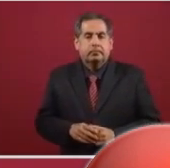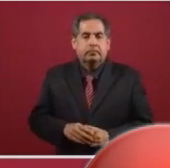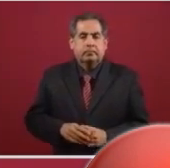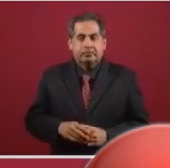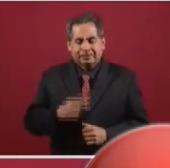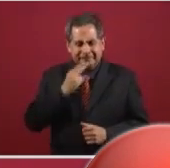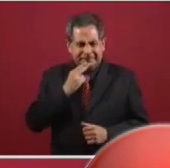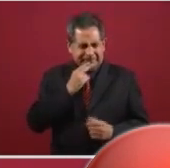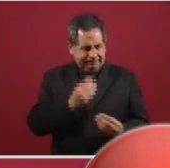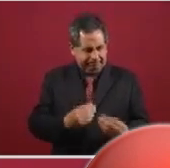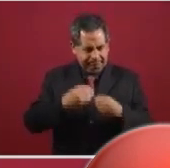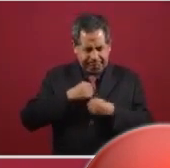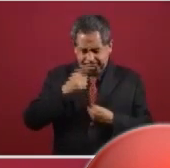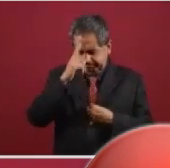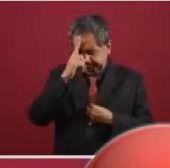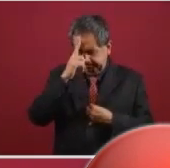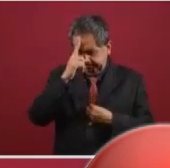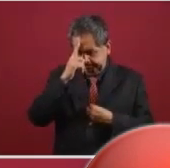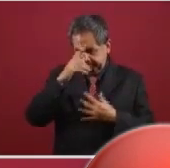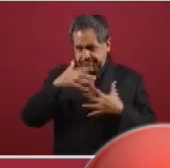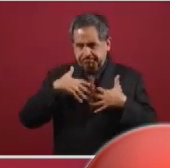ser más conscientes